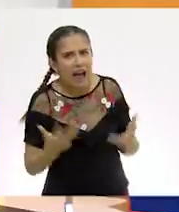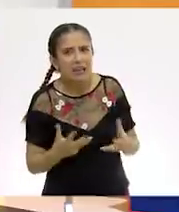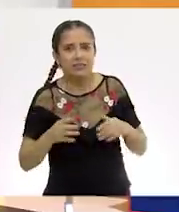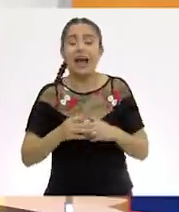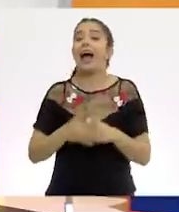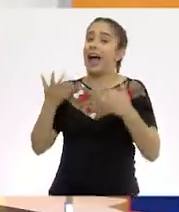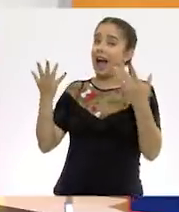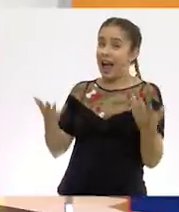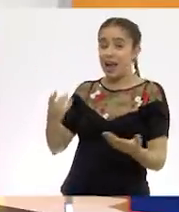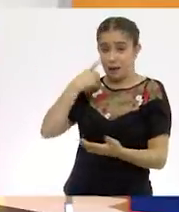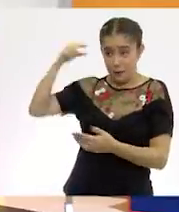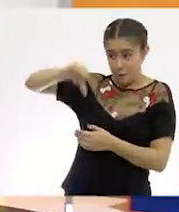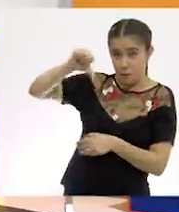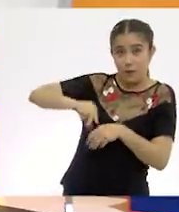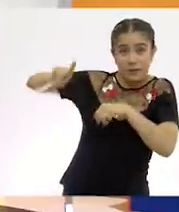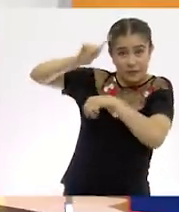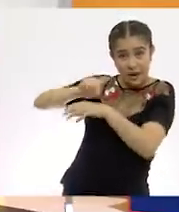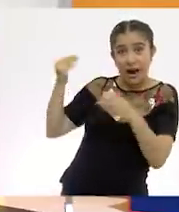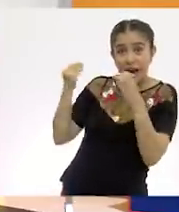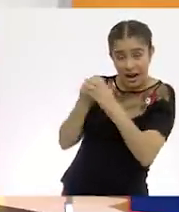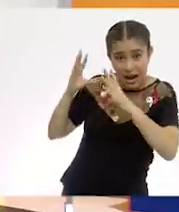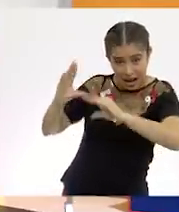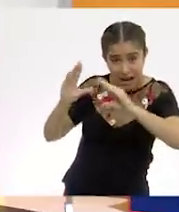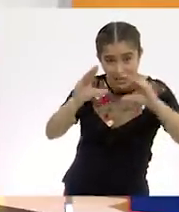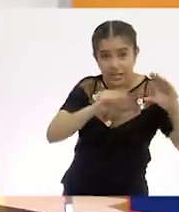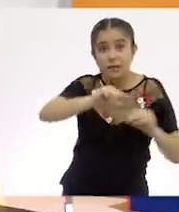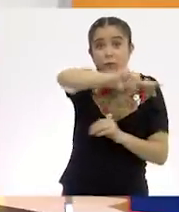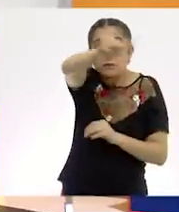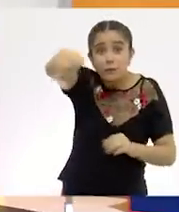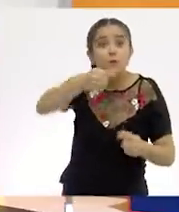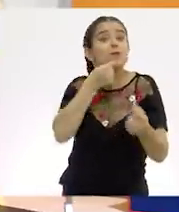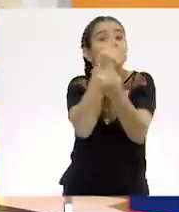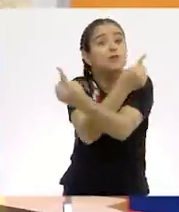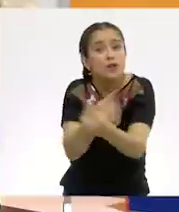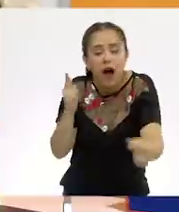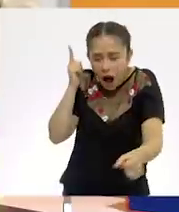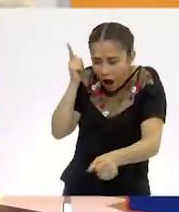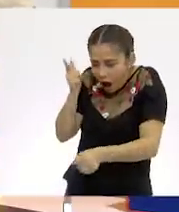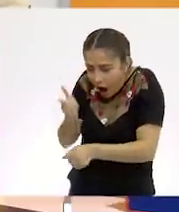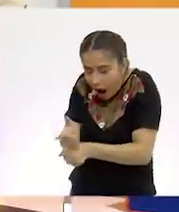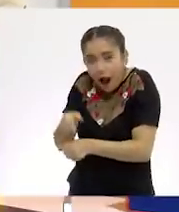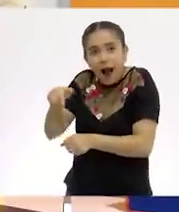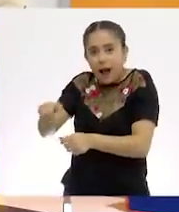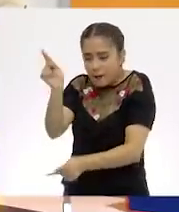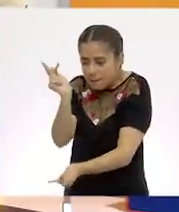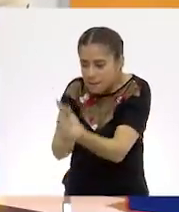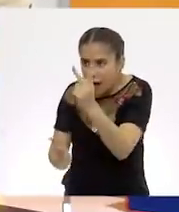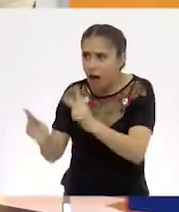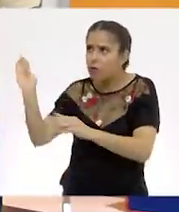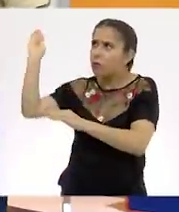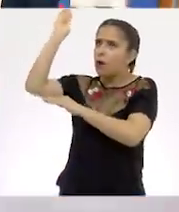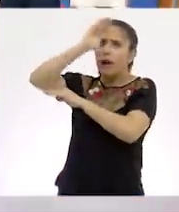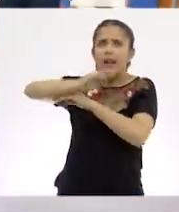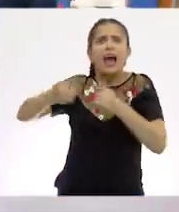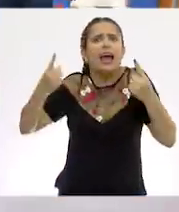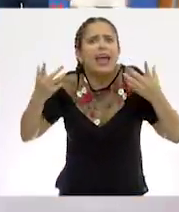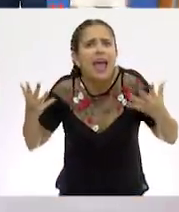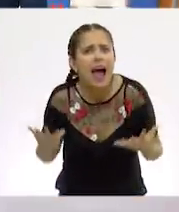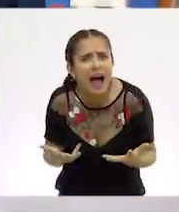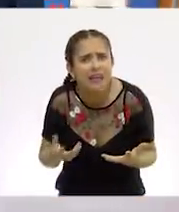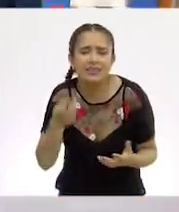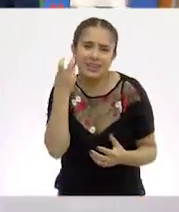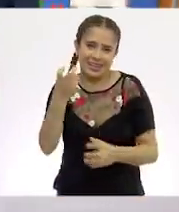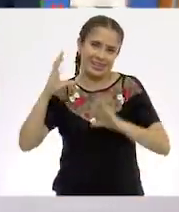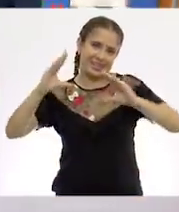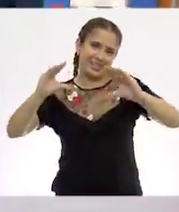la clase que vamos a ver el día de hoy, los niños y las niñas van a descubrir qué hace una planta a lo largo del día. Buenos días